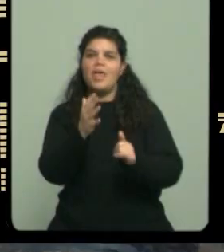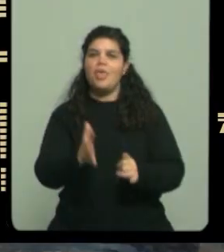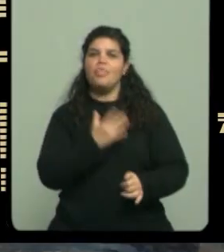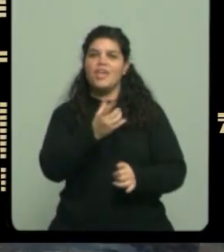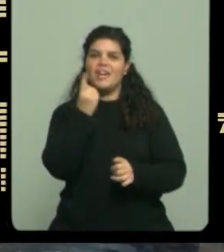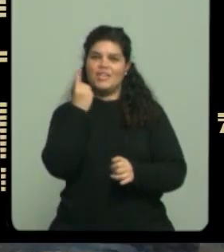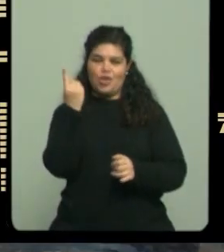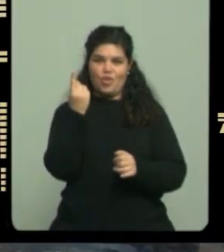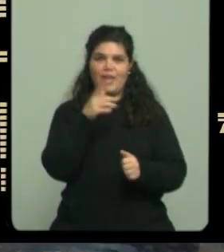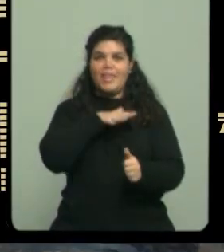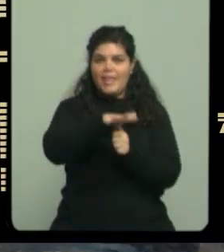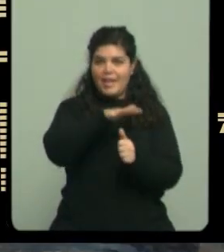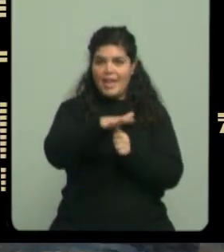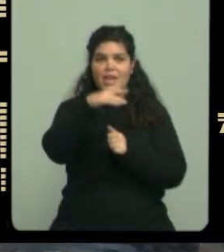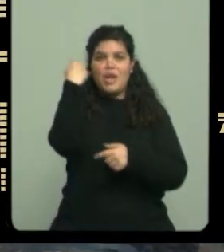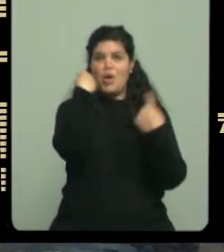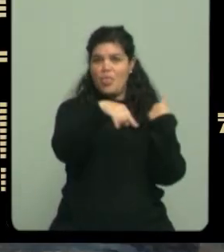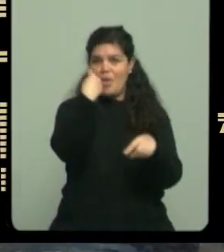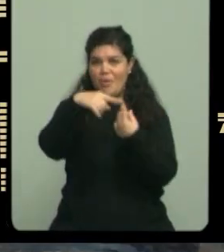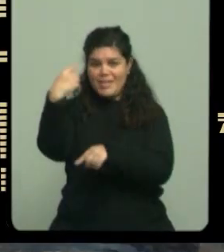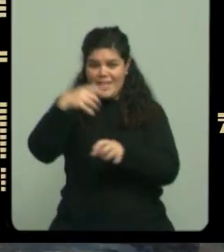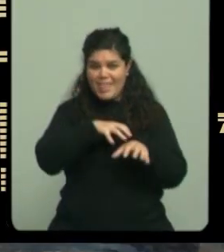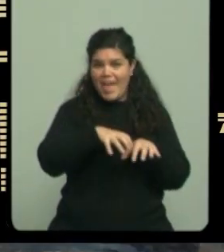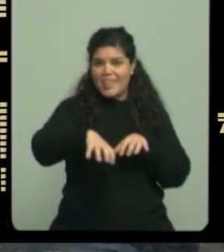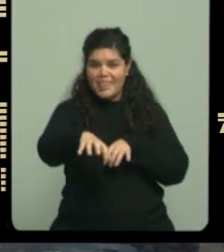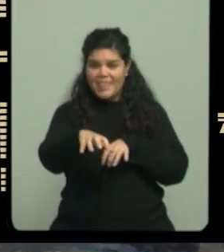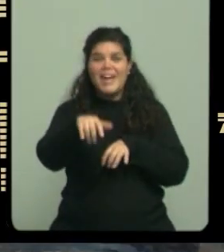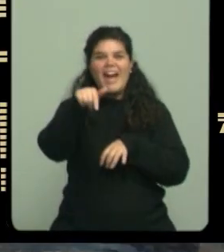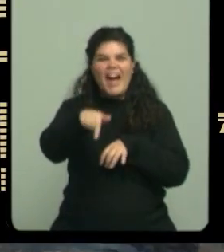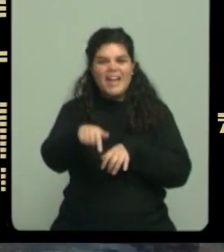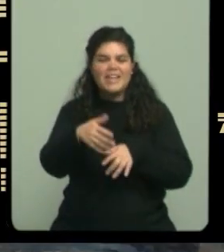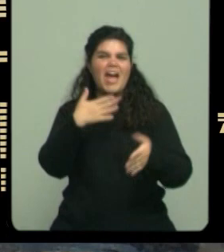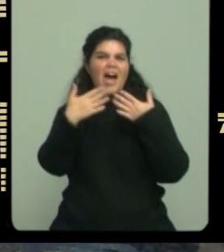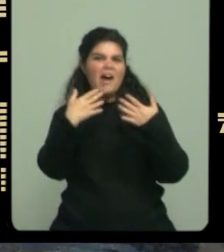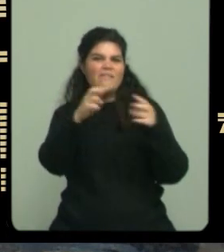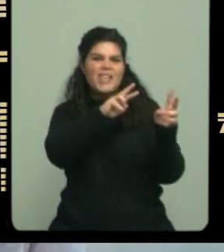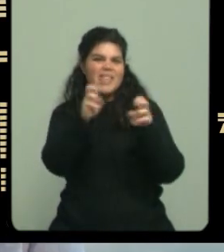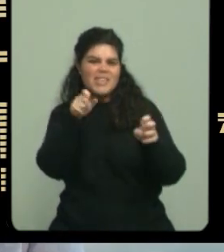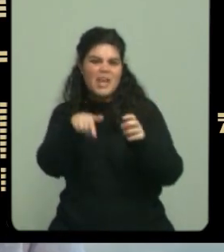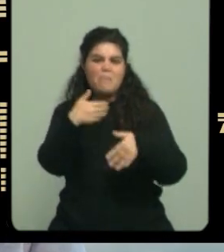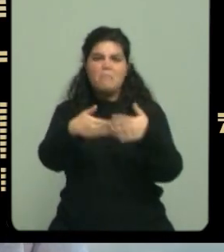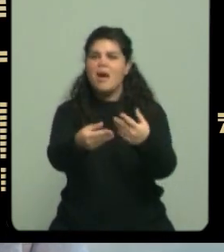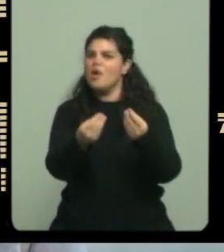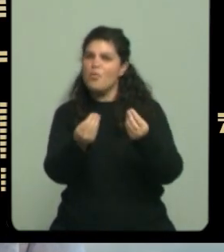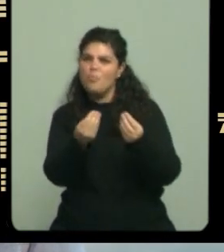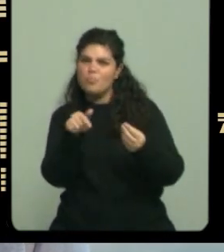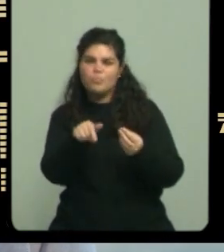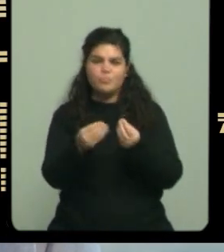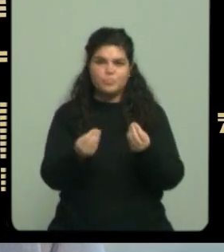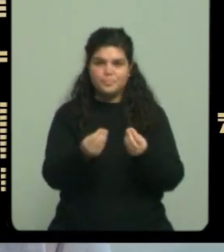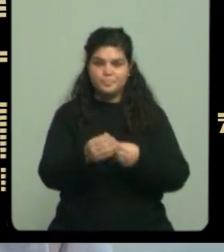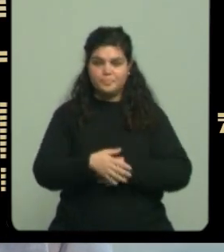Diversidad de la Universidad Nacional de Cuyo en pos de justamente avanzar sobre este tema que es tan sensible, o estos temas,